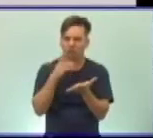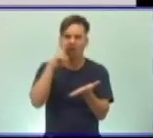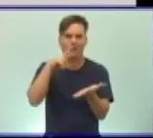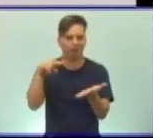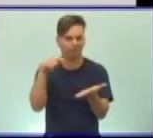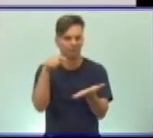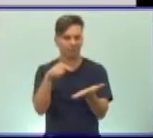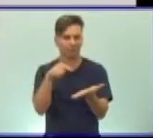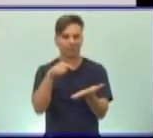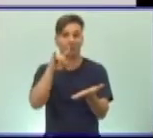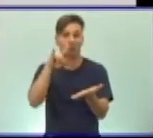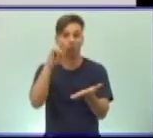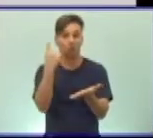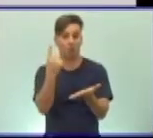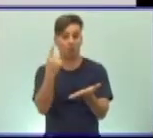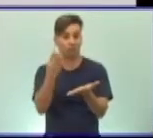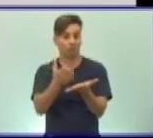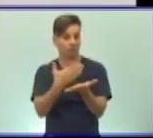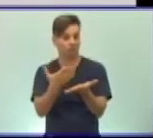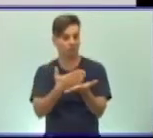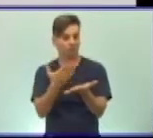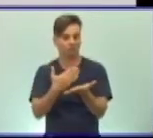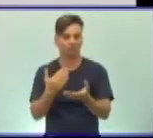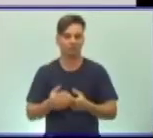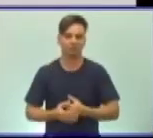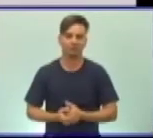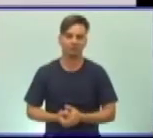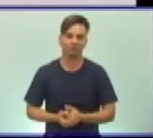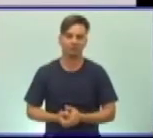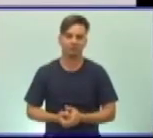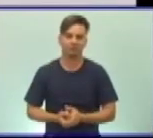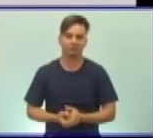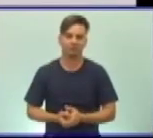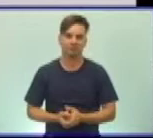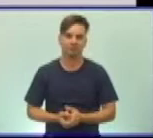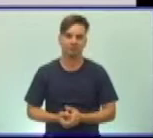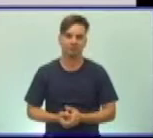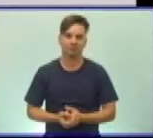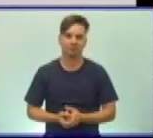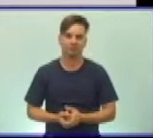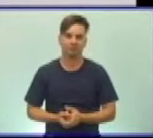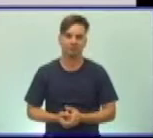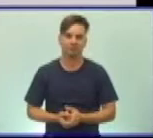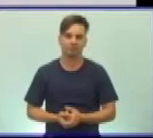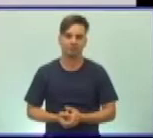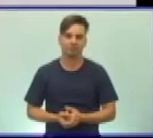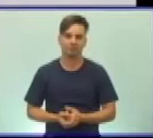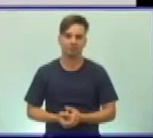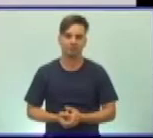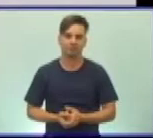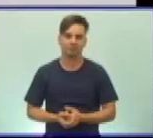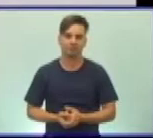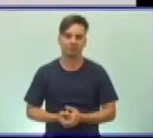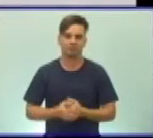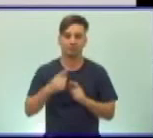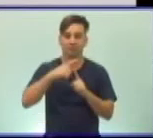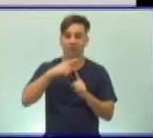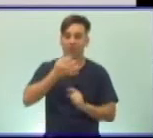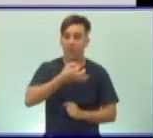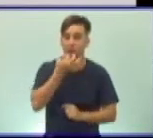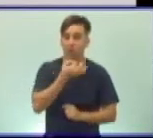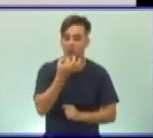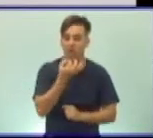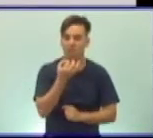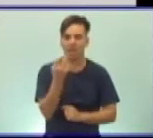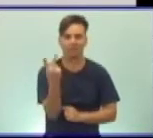texto. Anota rapidito, página 91. También tienes el teorema de dos ángulos